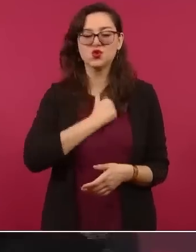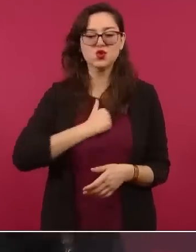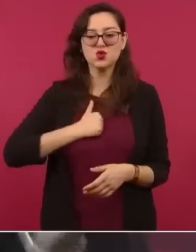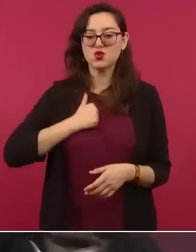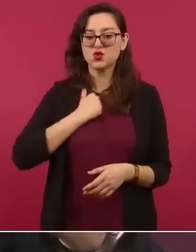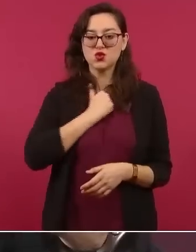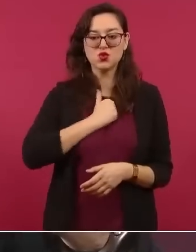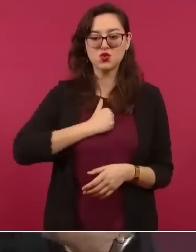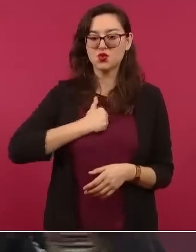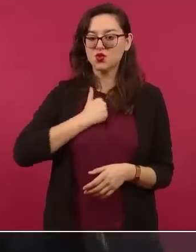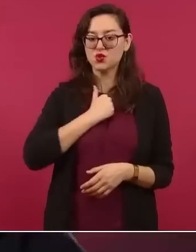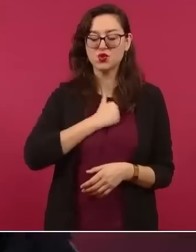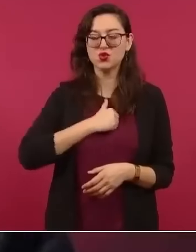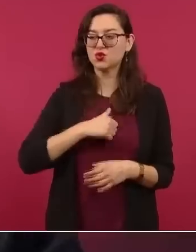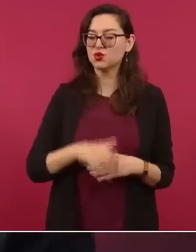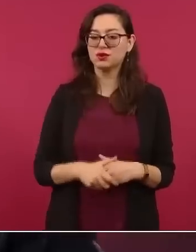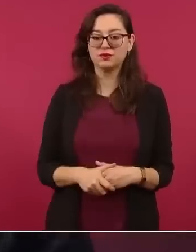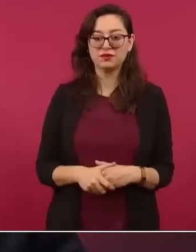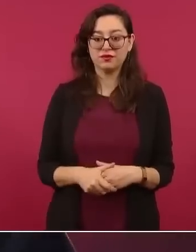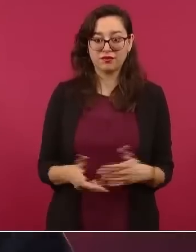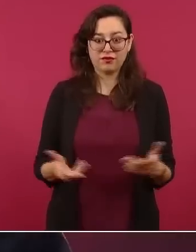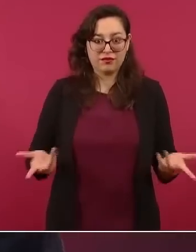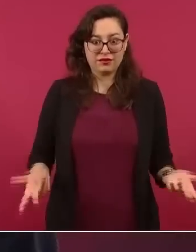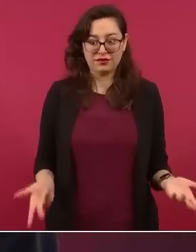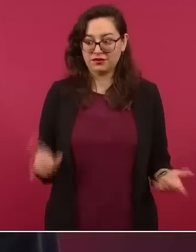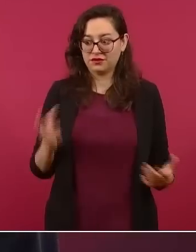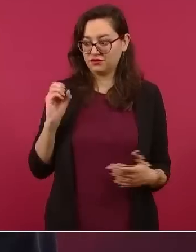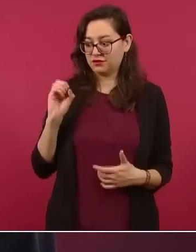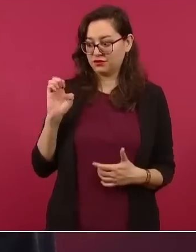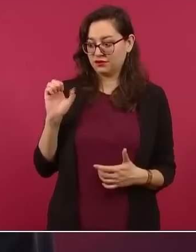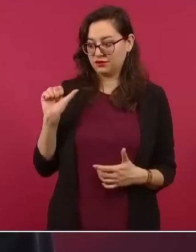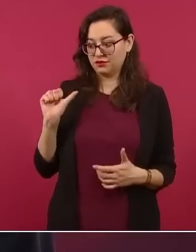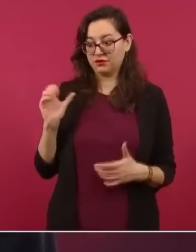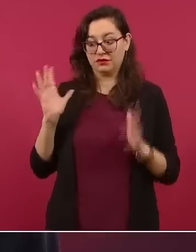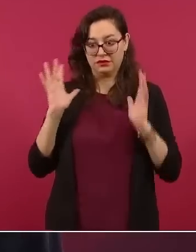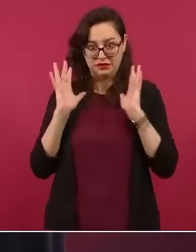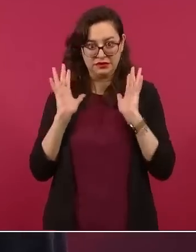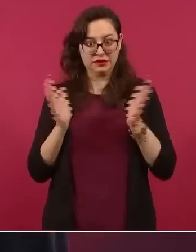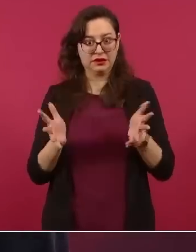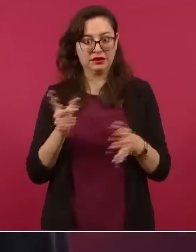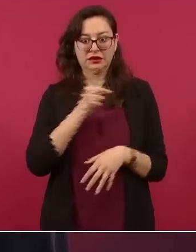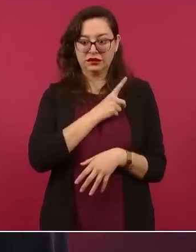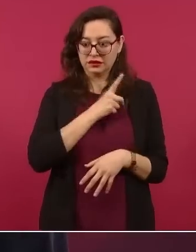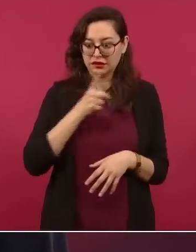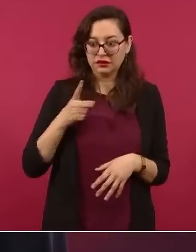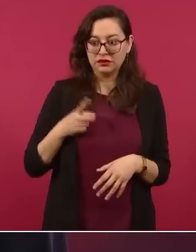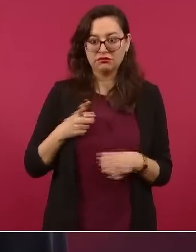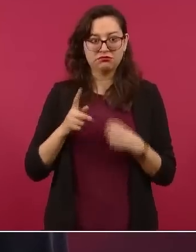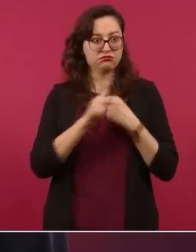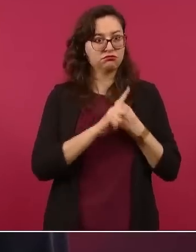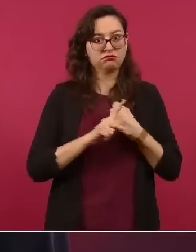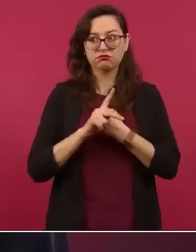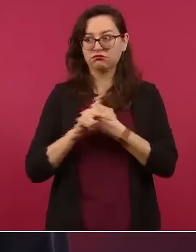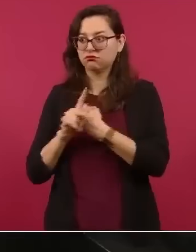Es para que estuviese la OEA convocando a todos los Estados miembros